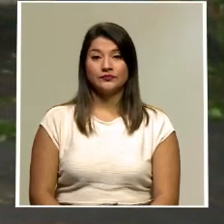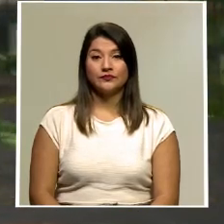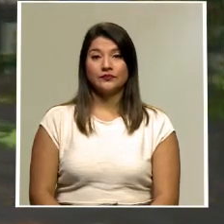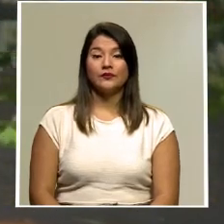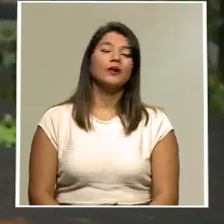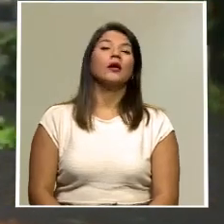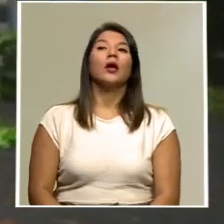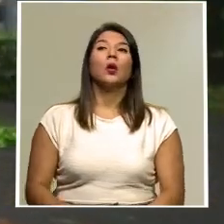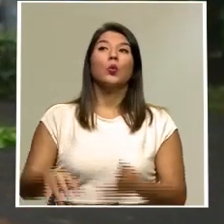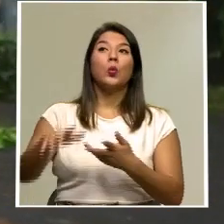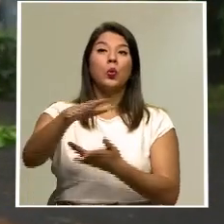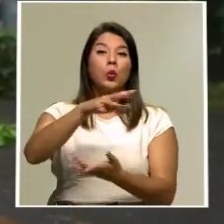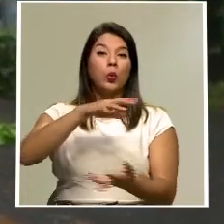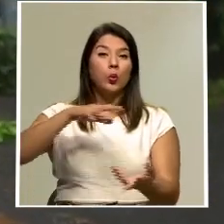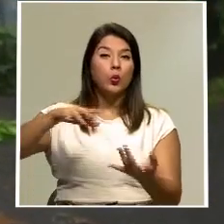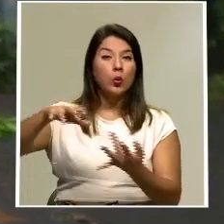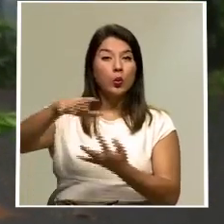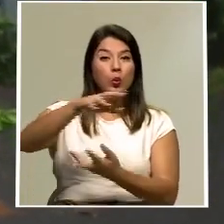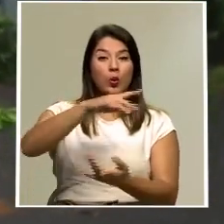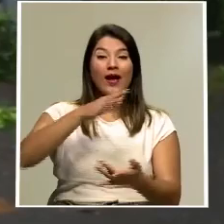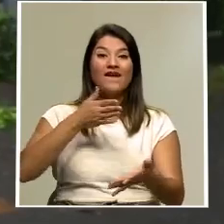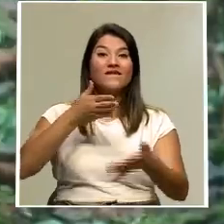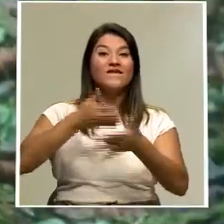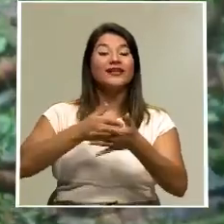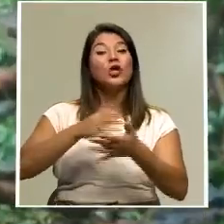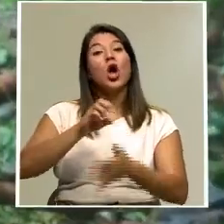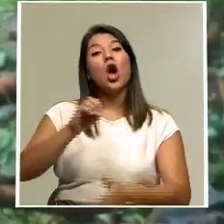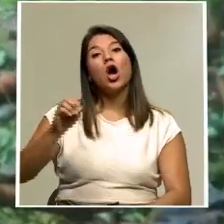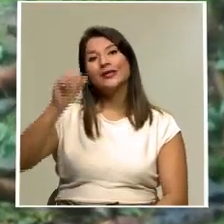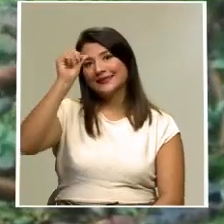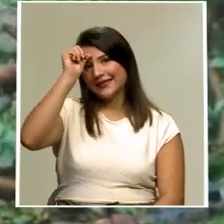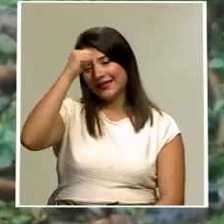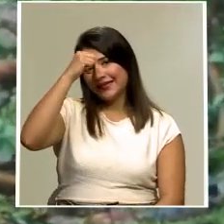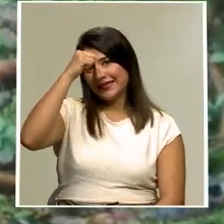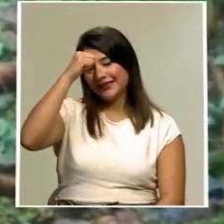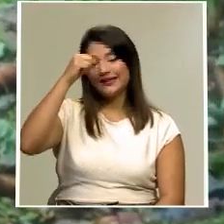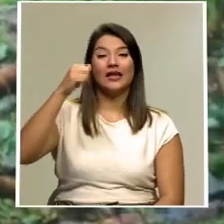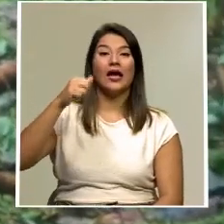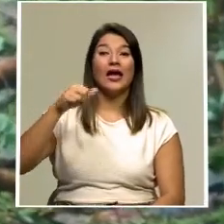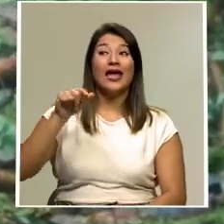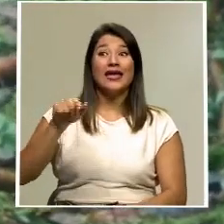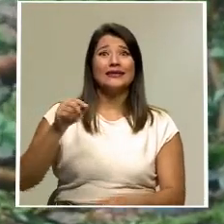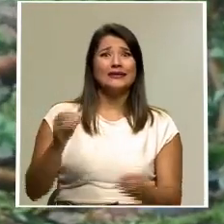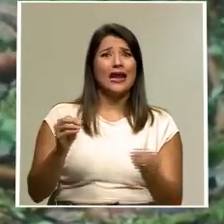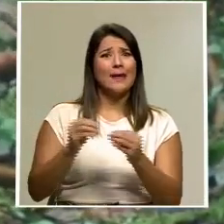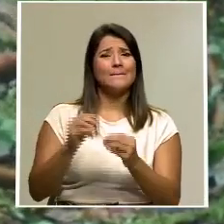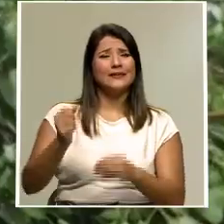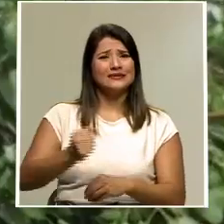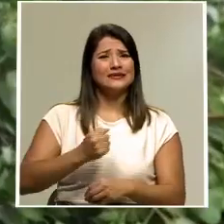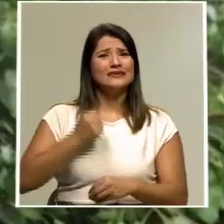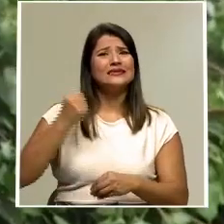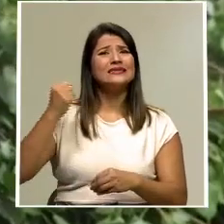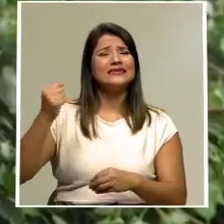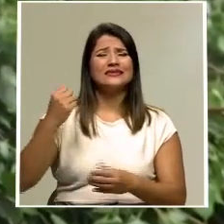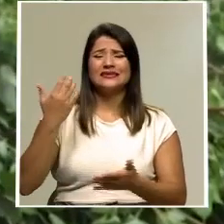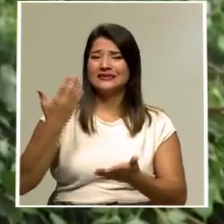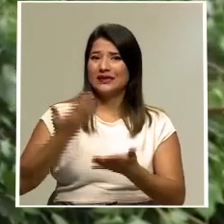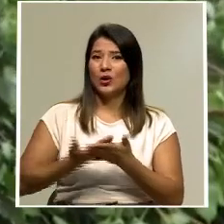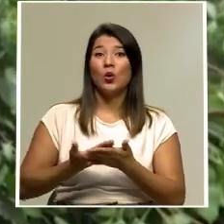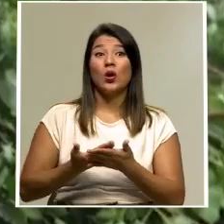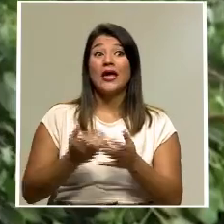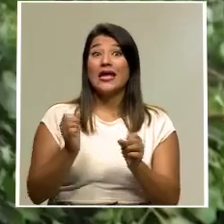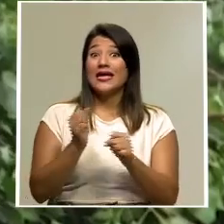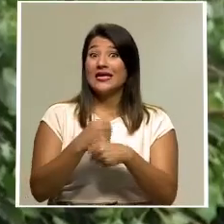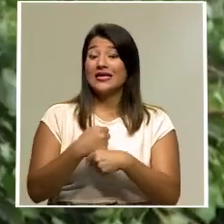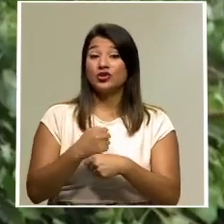El ciclón Taukte arrasó el oeste de India. La tormenta tropical más poderosa que ha azotado la región en décadas ha causado